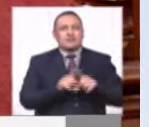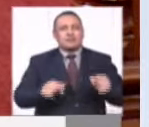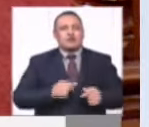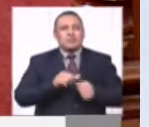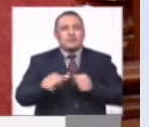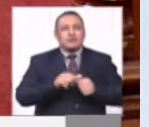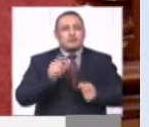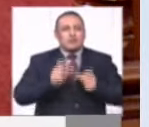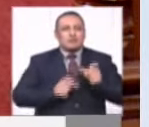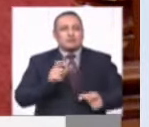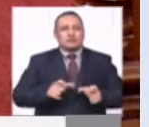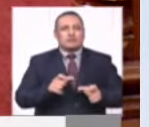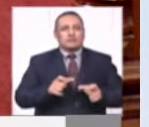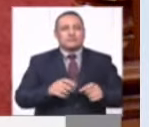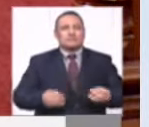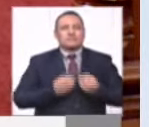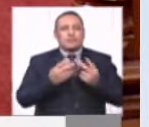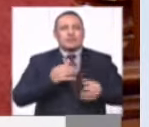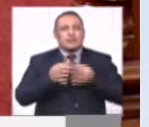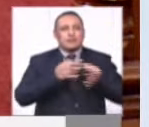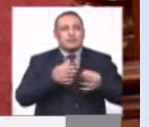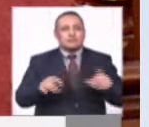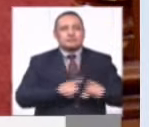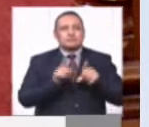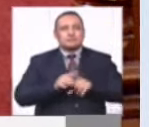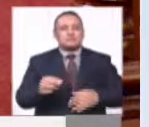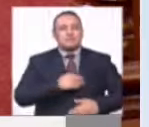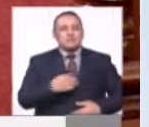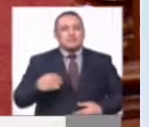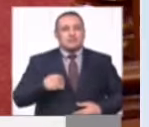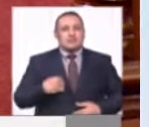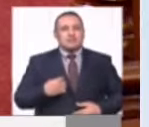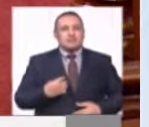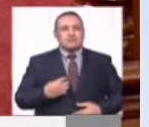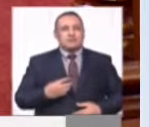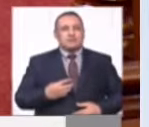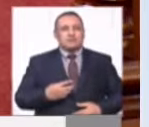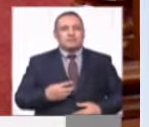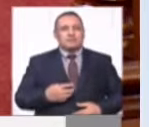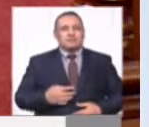para el productor. Porque hay que decir que el Ministerio de Agricultura...